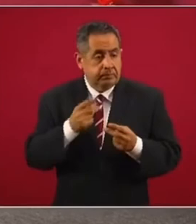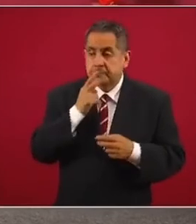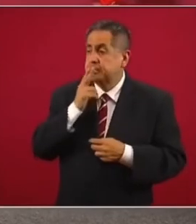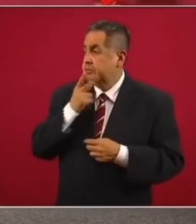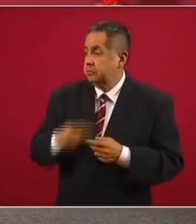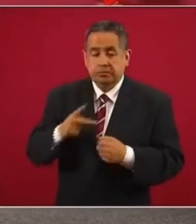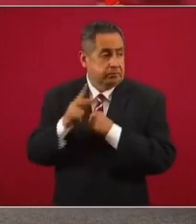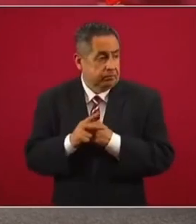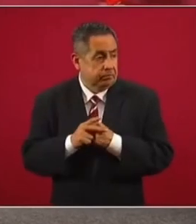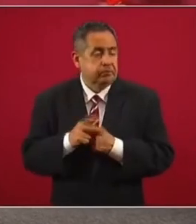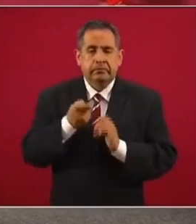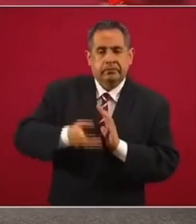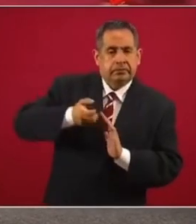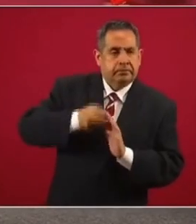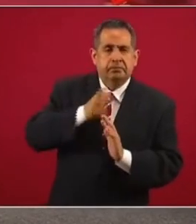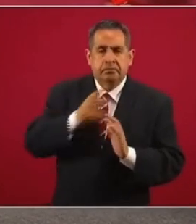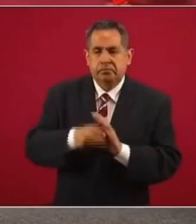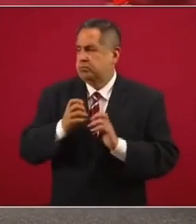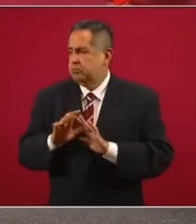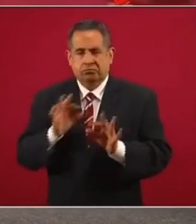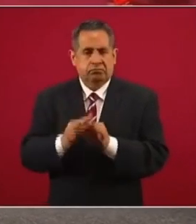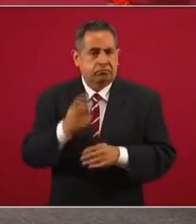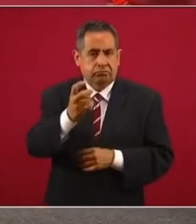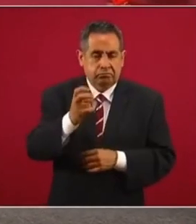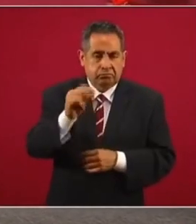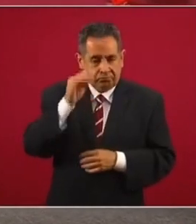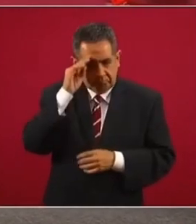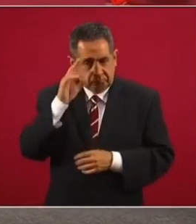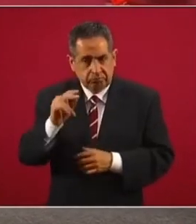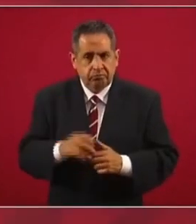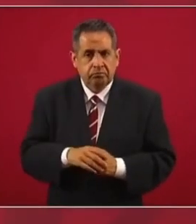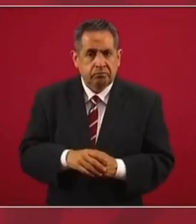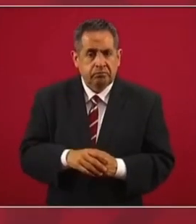consumo interno. Por eso no vamos a